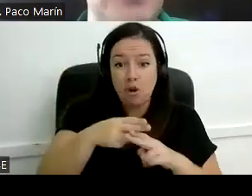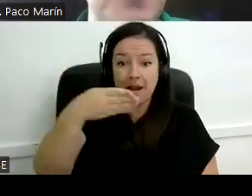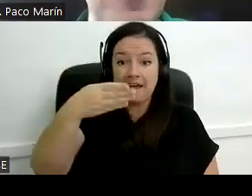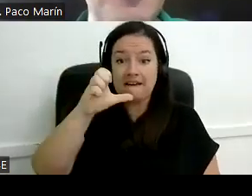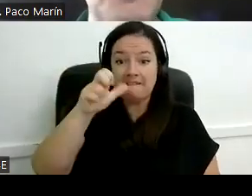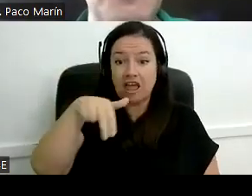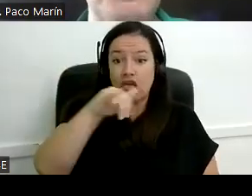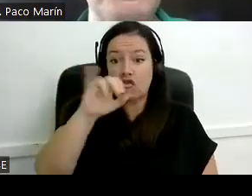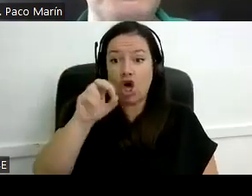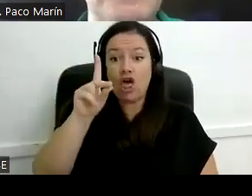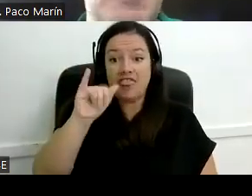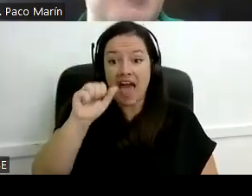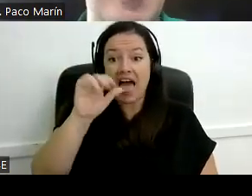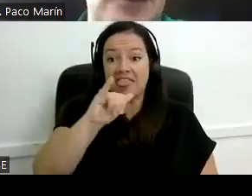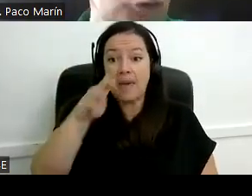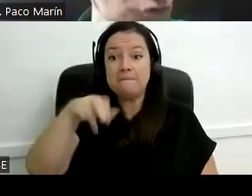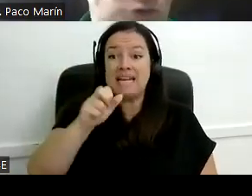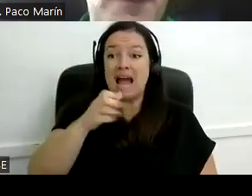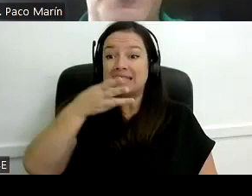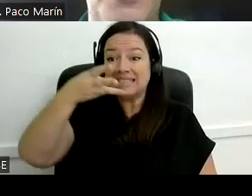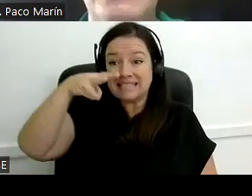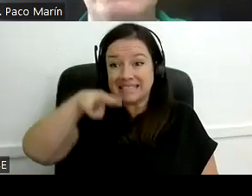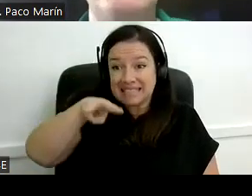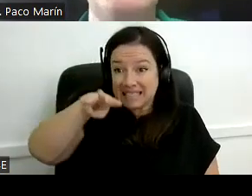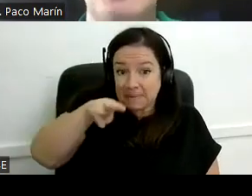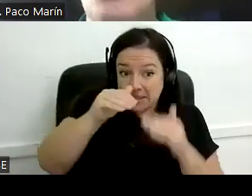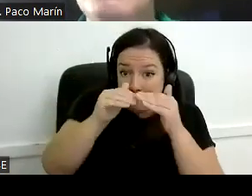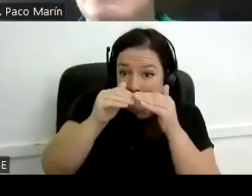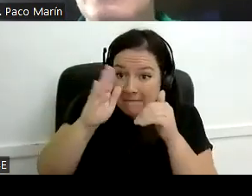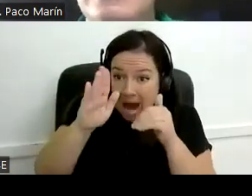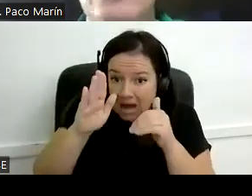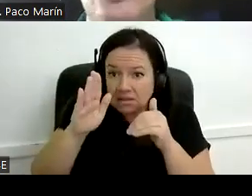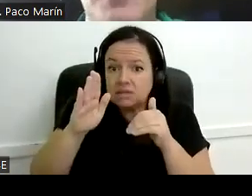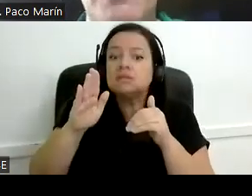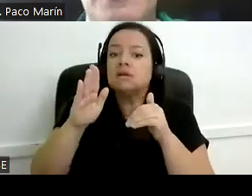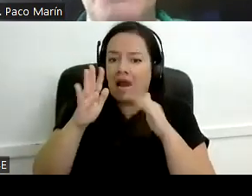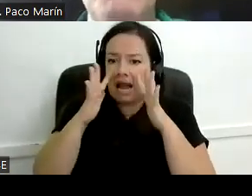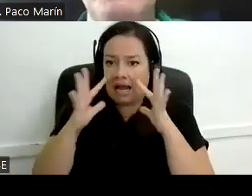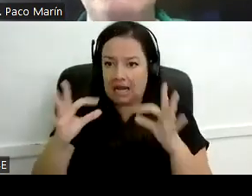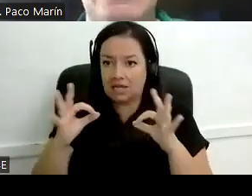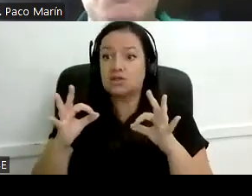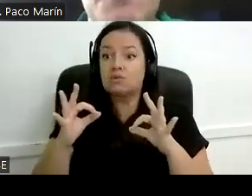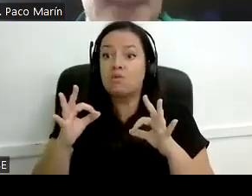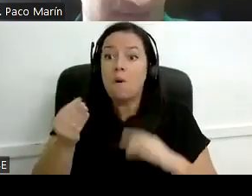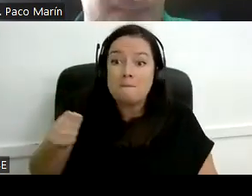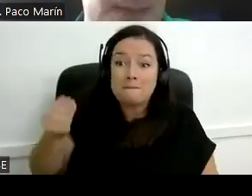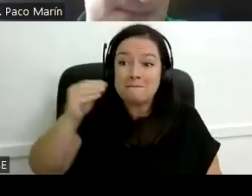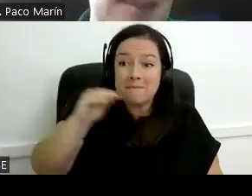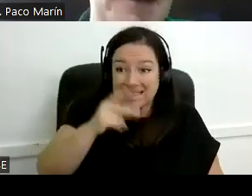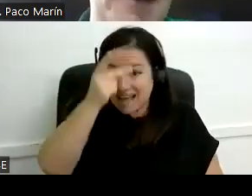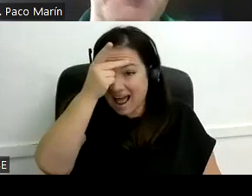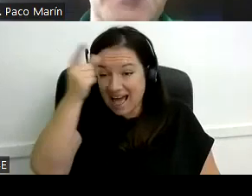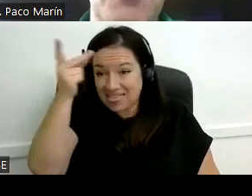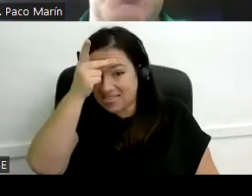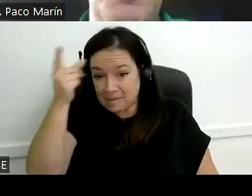aquí, durante más de 3 meses, y pensad que esto es súper frecuente, aumenta el riesgo de padecer Alzheimer